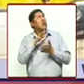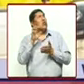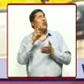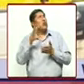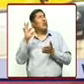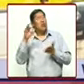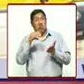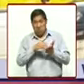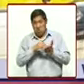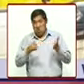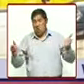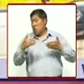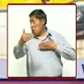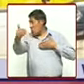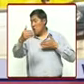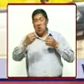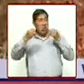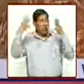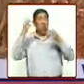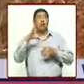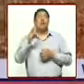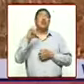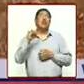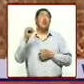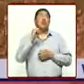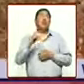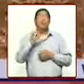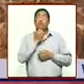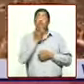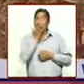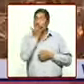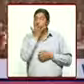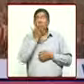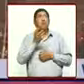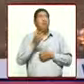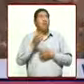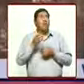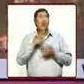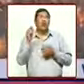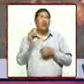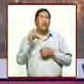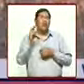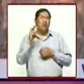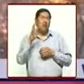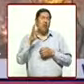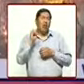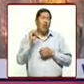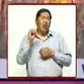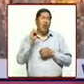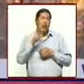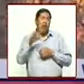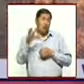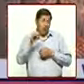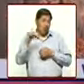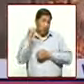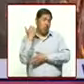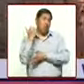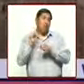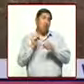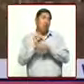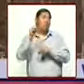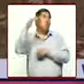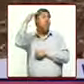1.569.168 hectáreas y un 60% de pampa, 65%, y un 40-35% de monte,